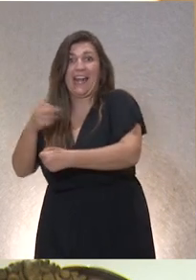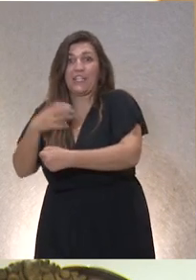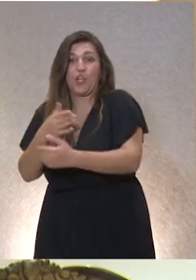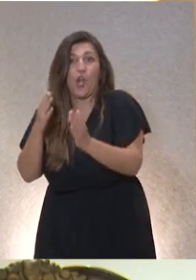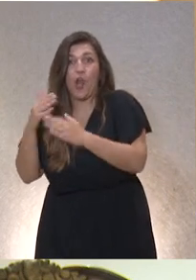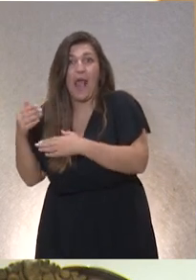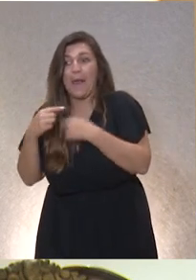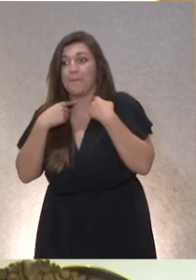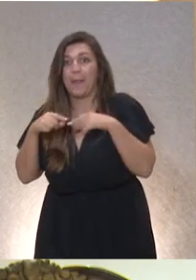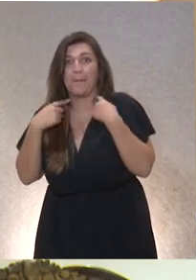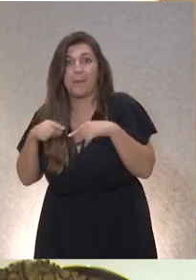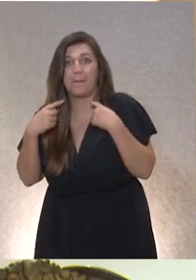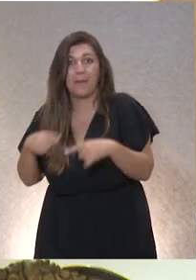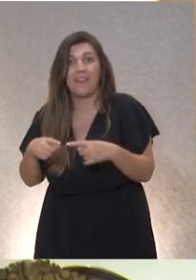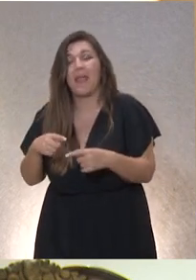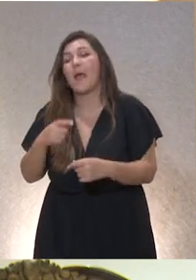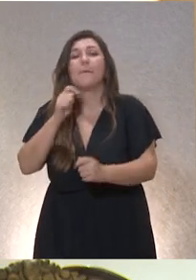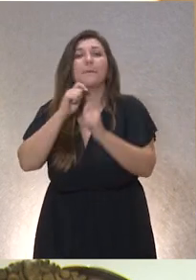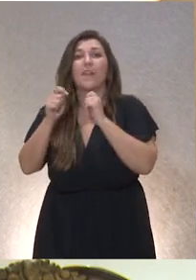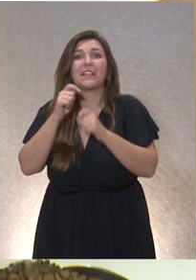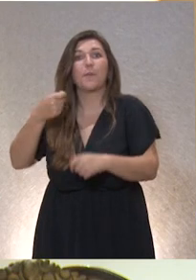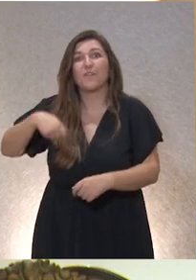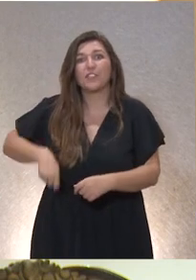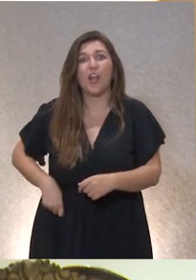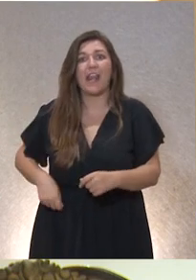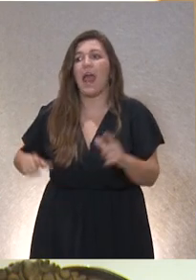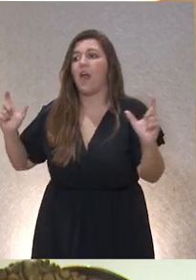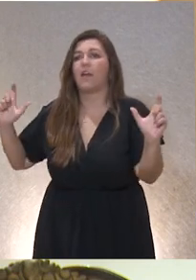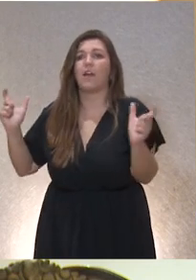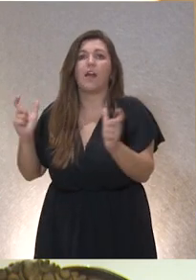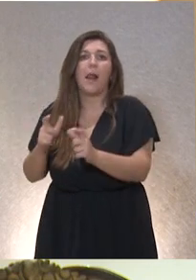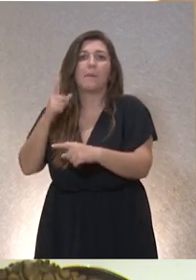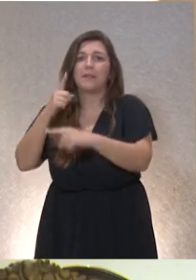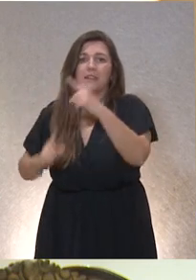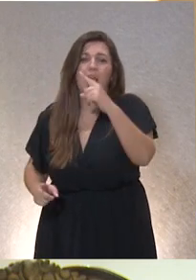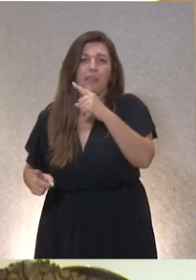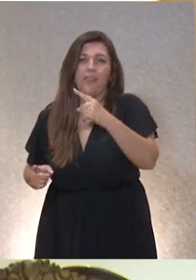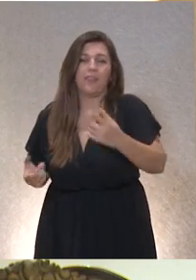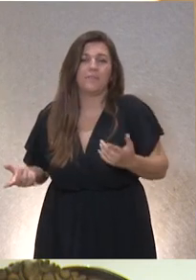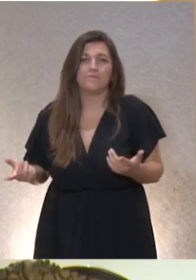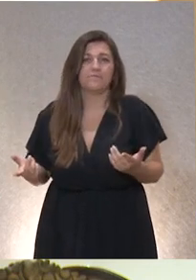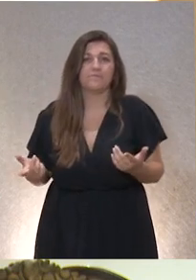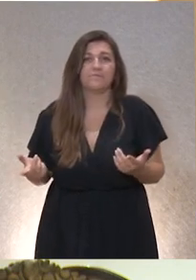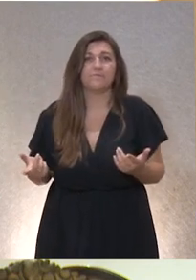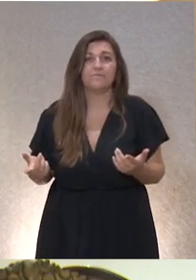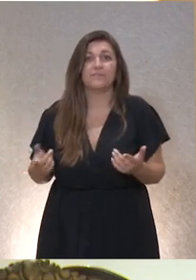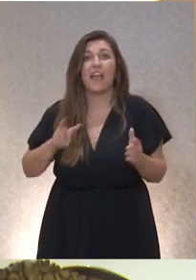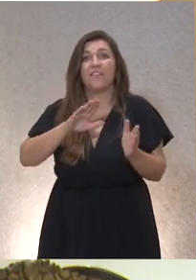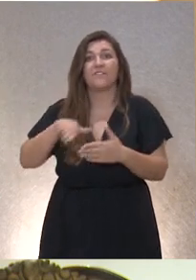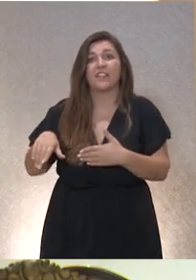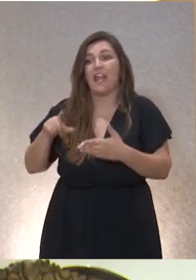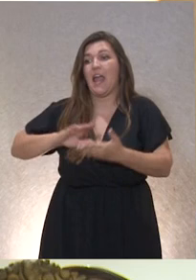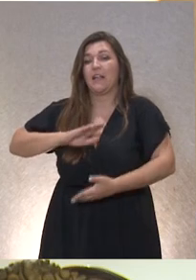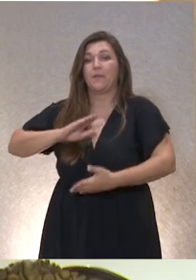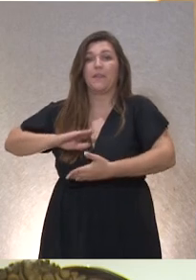las plantillas de periodistas profesionales se han reducido a la mitad también las retribuciones y con ello el potencial am